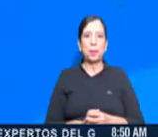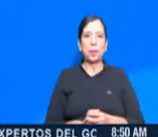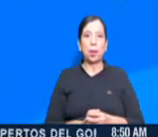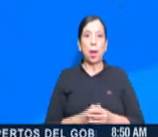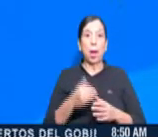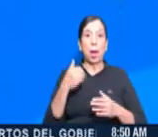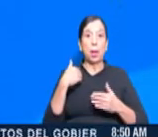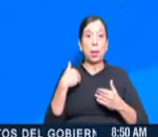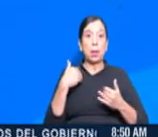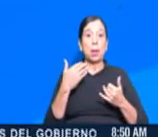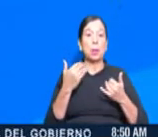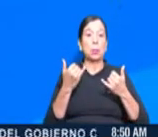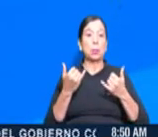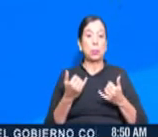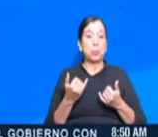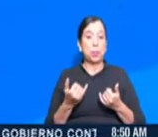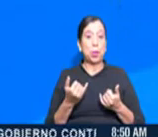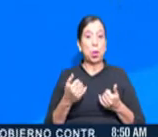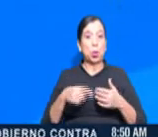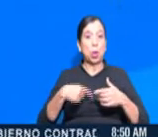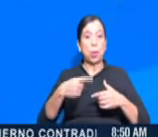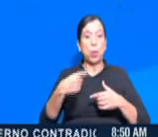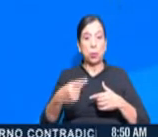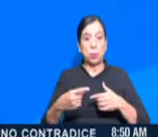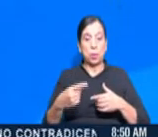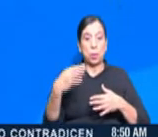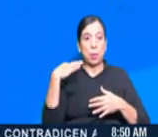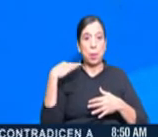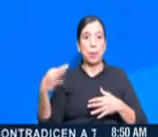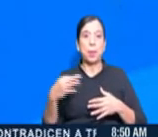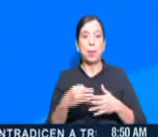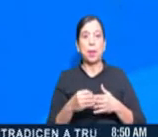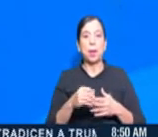ya a nuestra próxima invitada. Se trata de